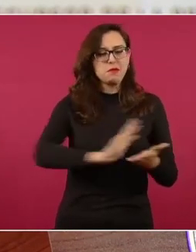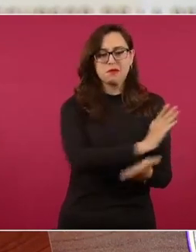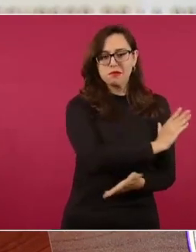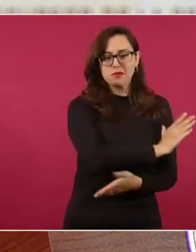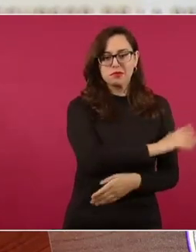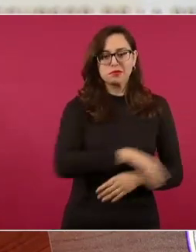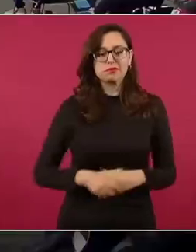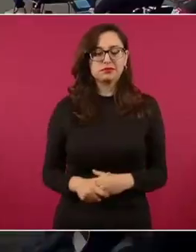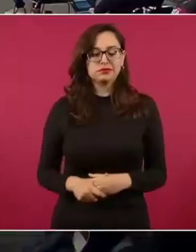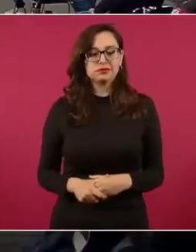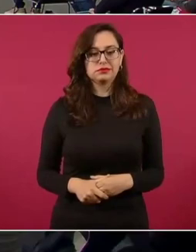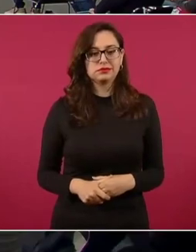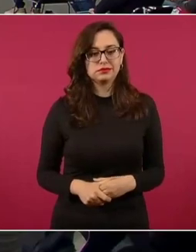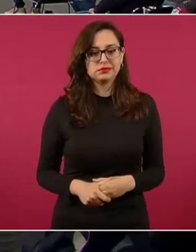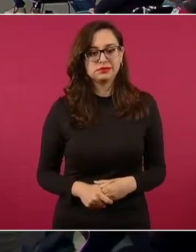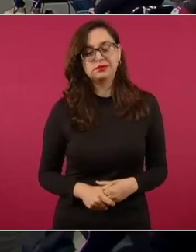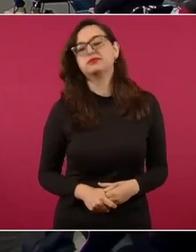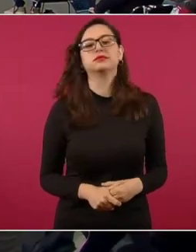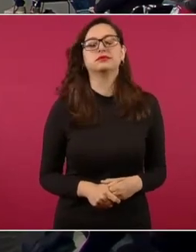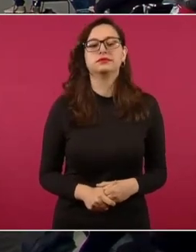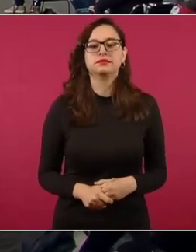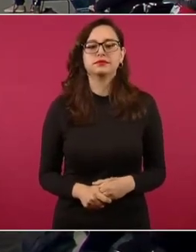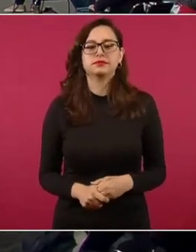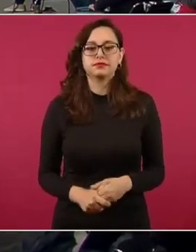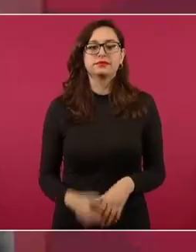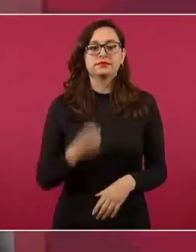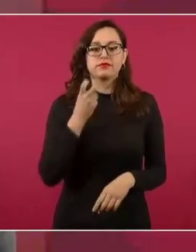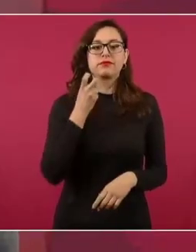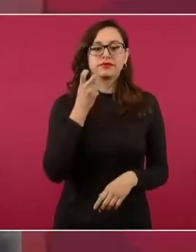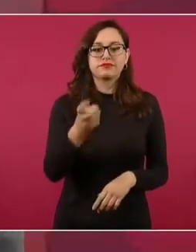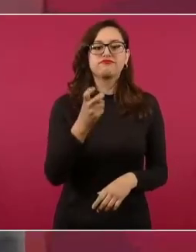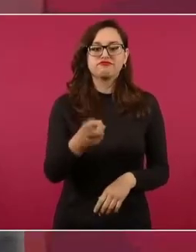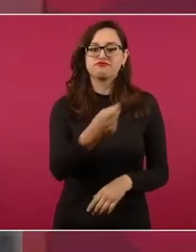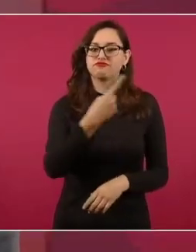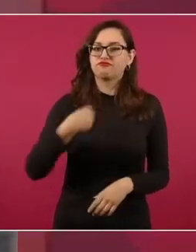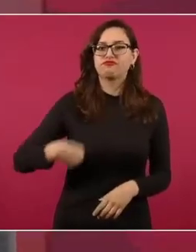En eso es que estamos arriba.